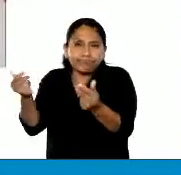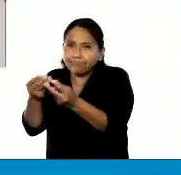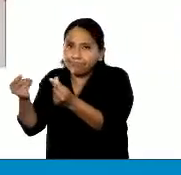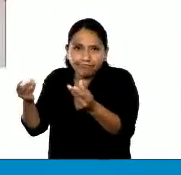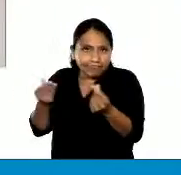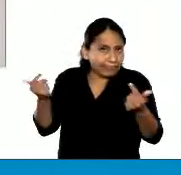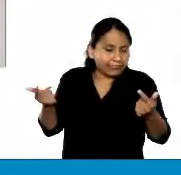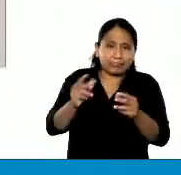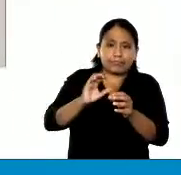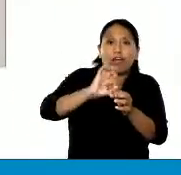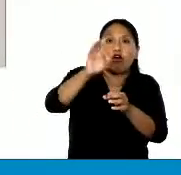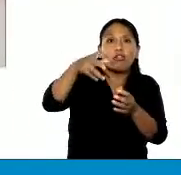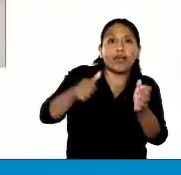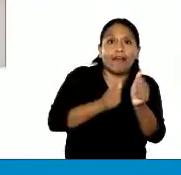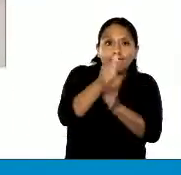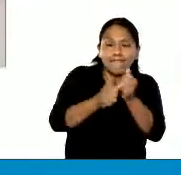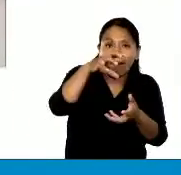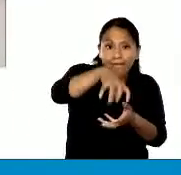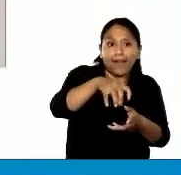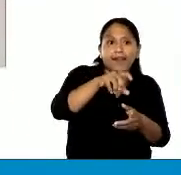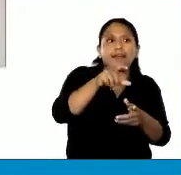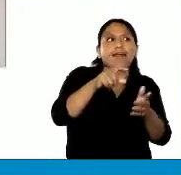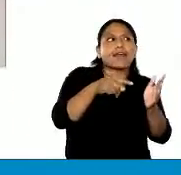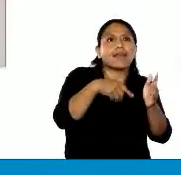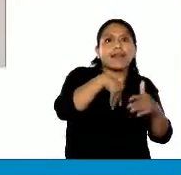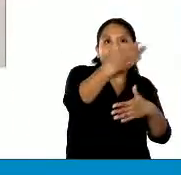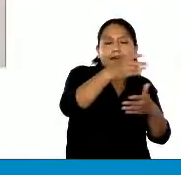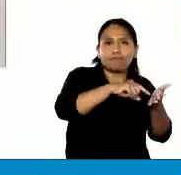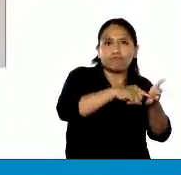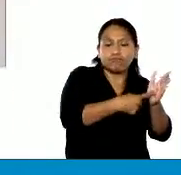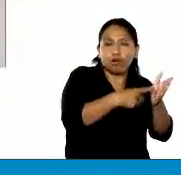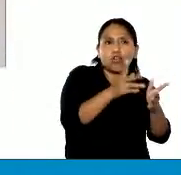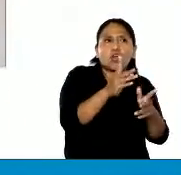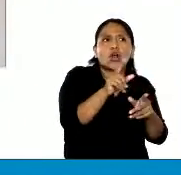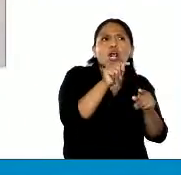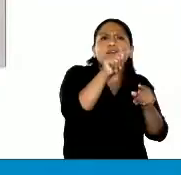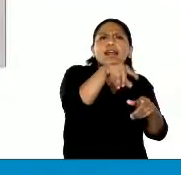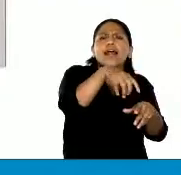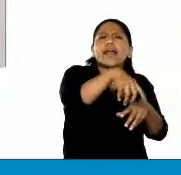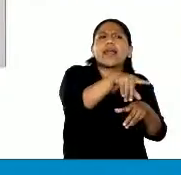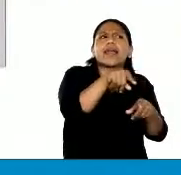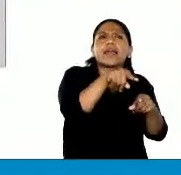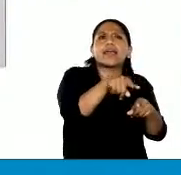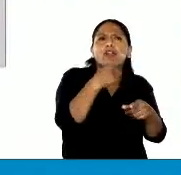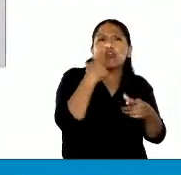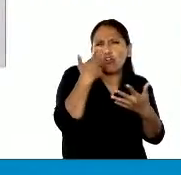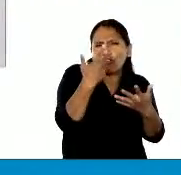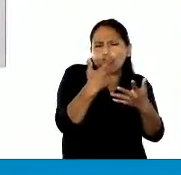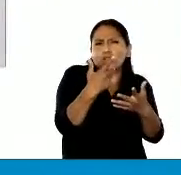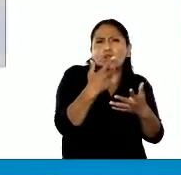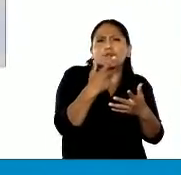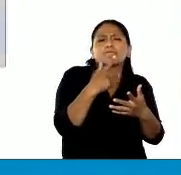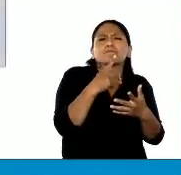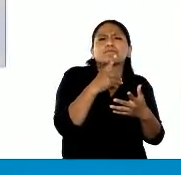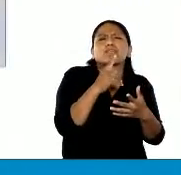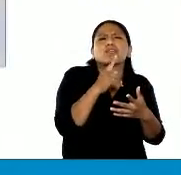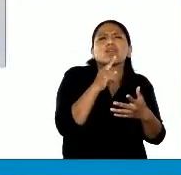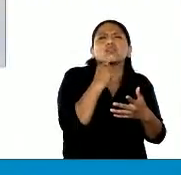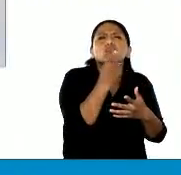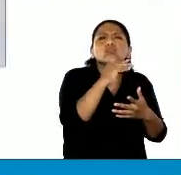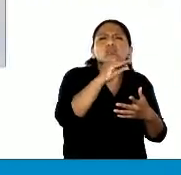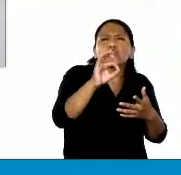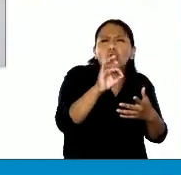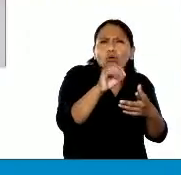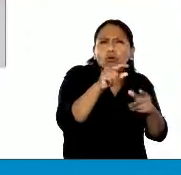Ford de la zona norte, aquí en el Gran Buenos Aires, funcionaba lo que se conoció como el Quincho de la Ford, un centro